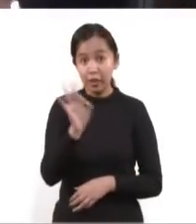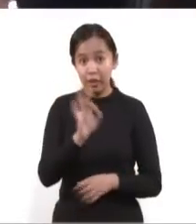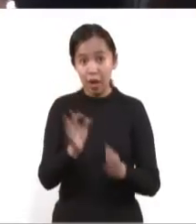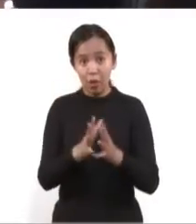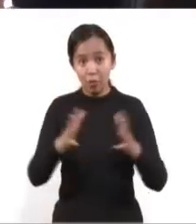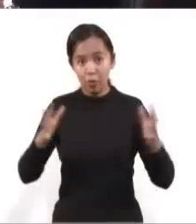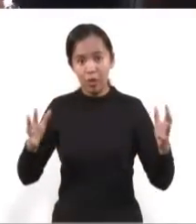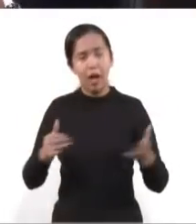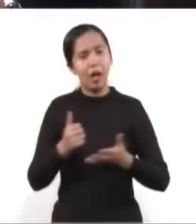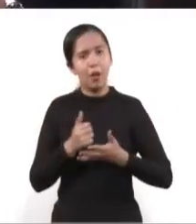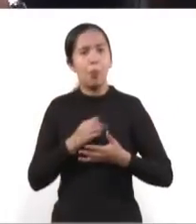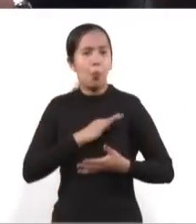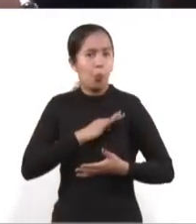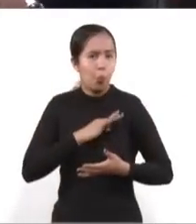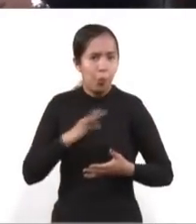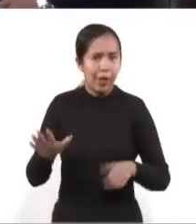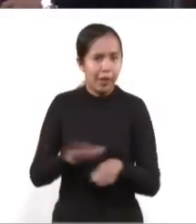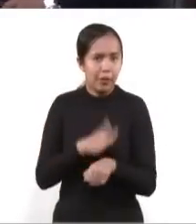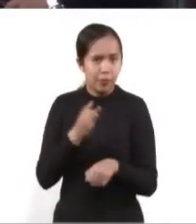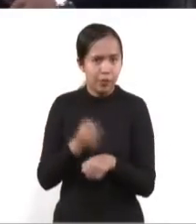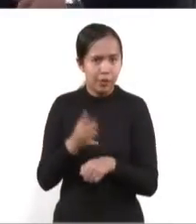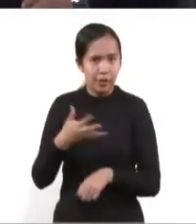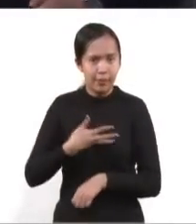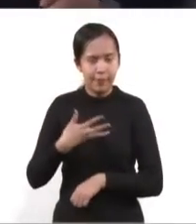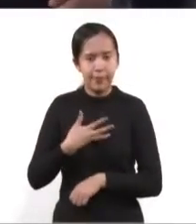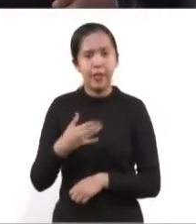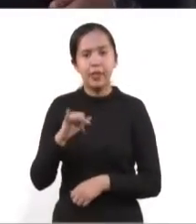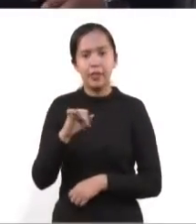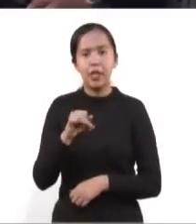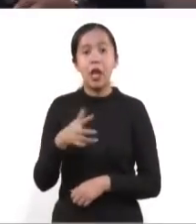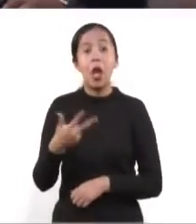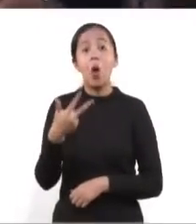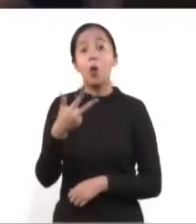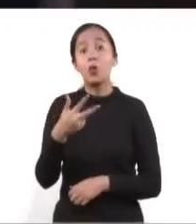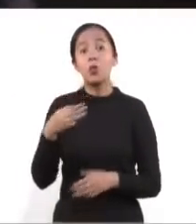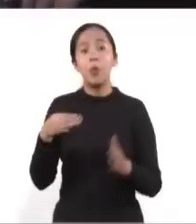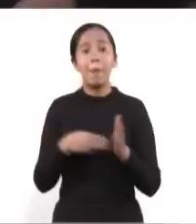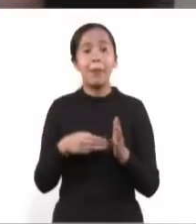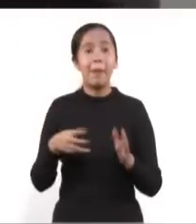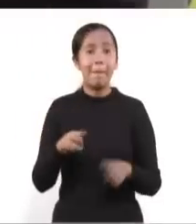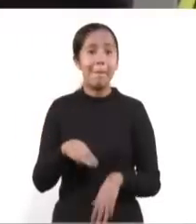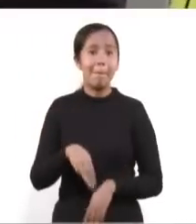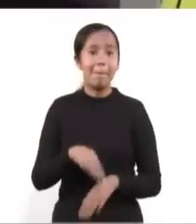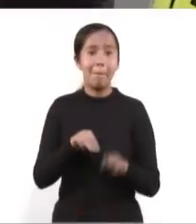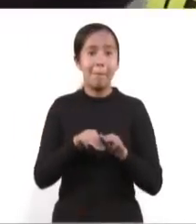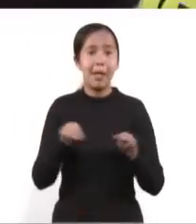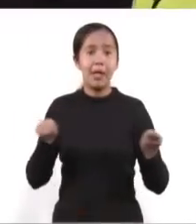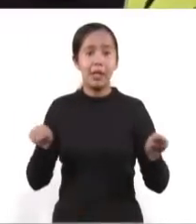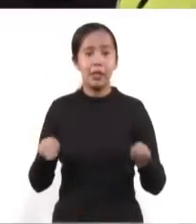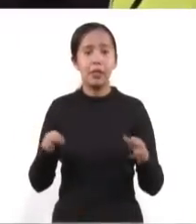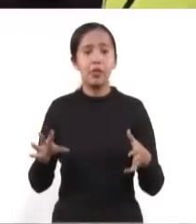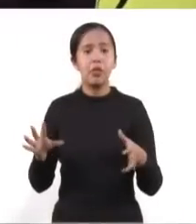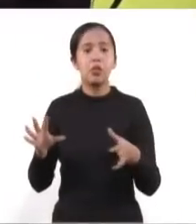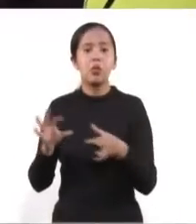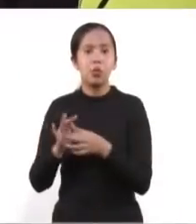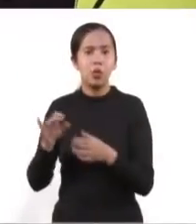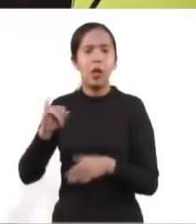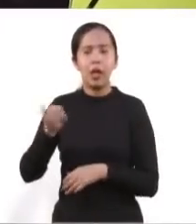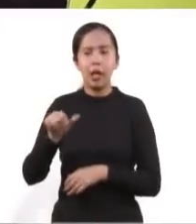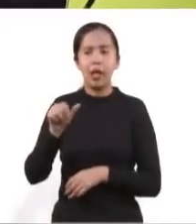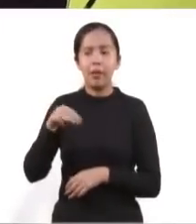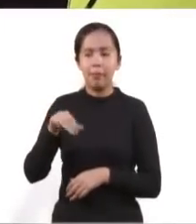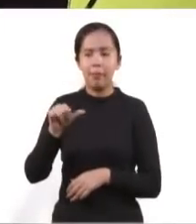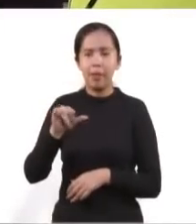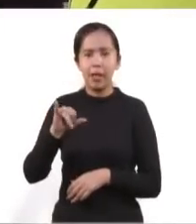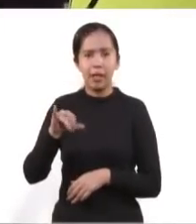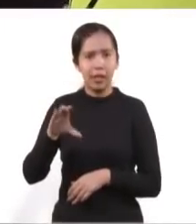alojarlo de una vez. Sí, son 8000 metros de interconexión con las dos subestaciones, tanto con la de Jamaica como con la